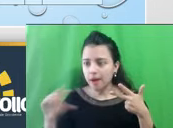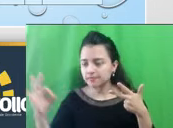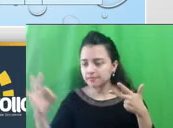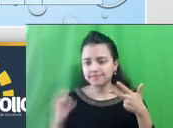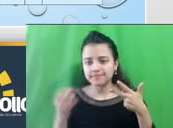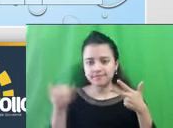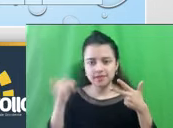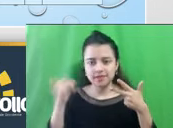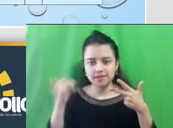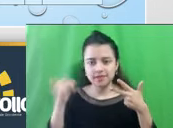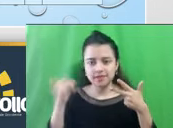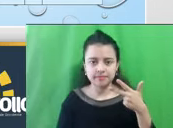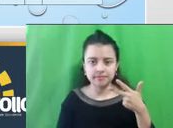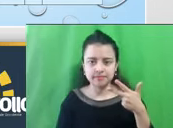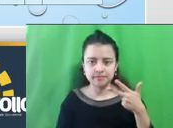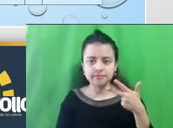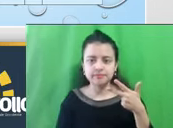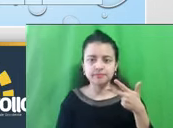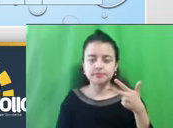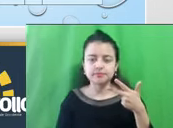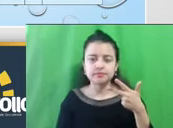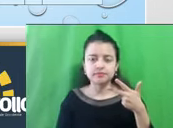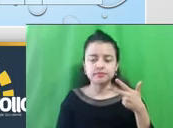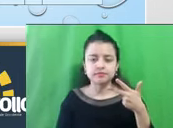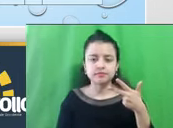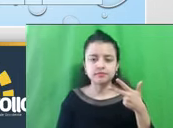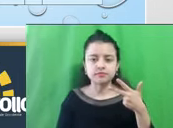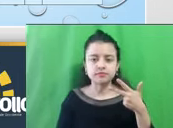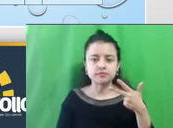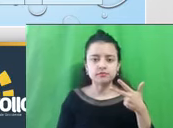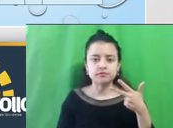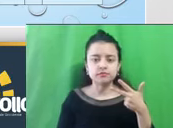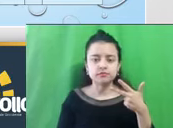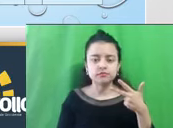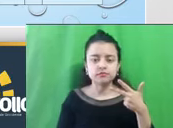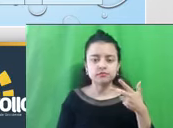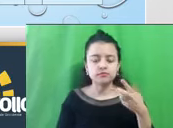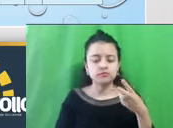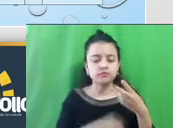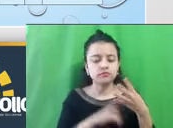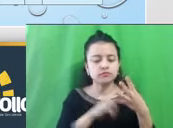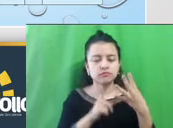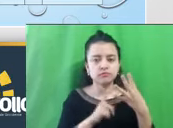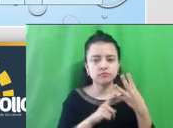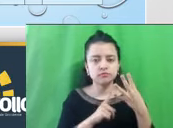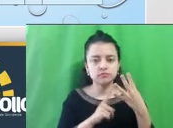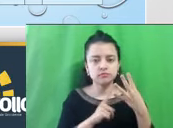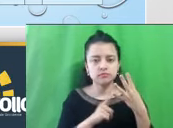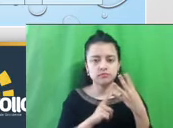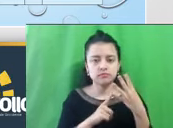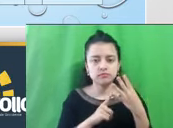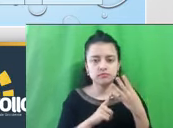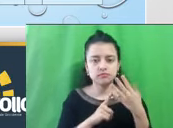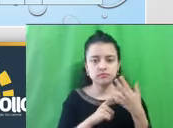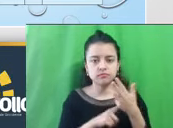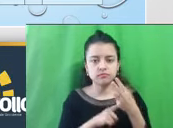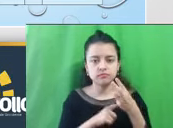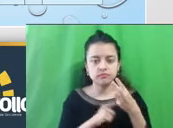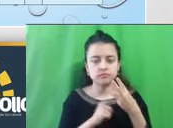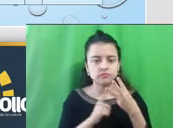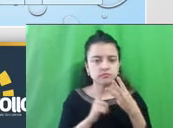poder aprovechar el 100% de ese embalse. Tercero, cuarto, un pozo en Lucerna, Luz Versa. Vamos a hacer un